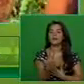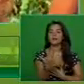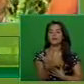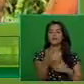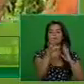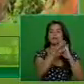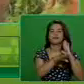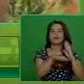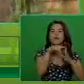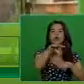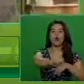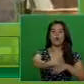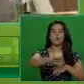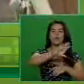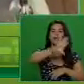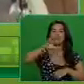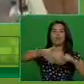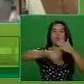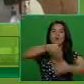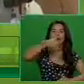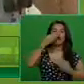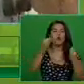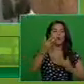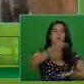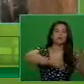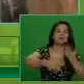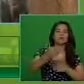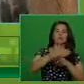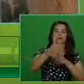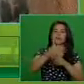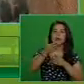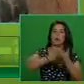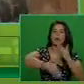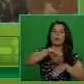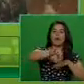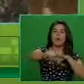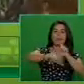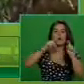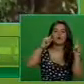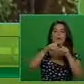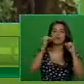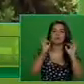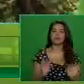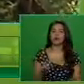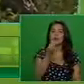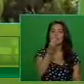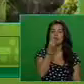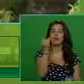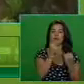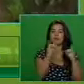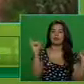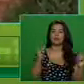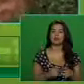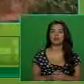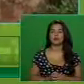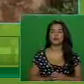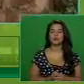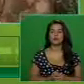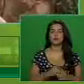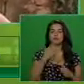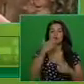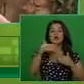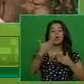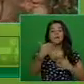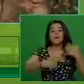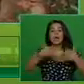compras regionales, producción, comercialización para la seguridad alimentaria, ¿no? El día miércoles